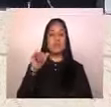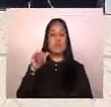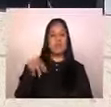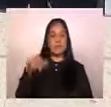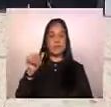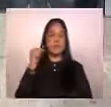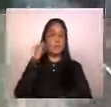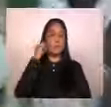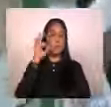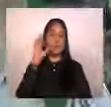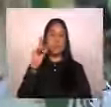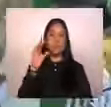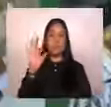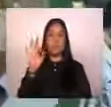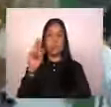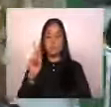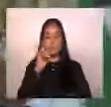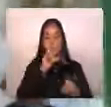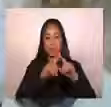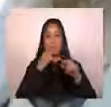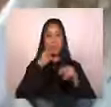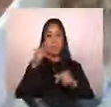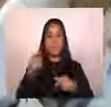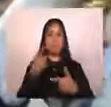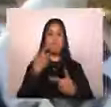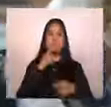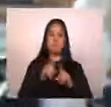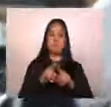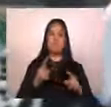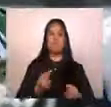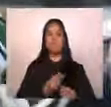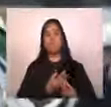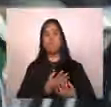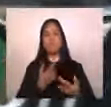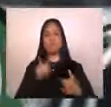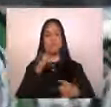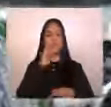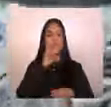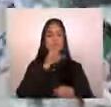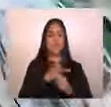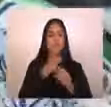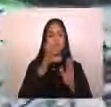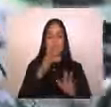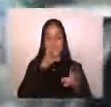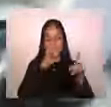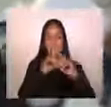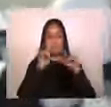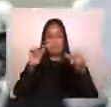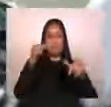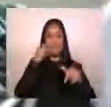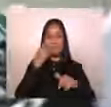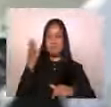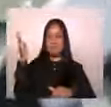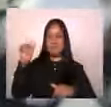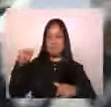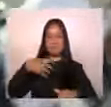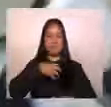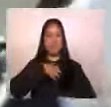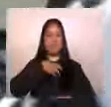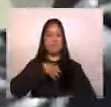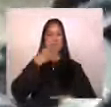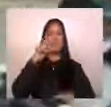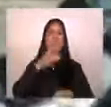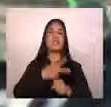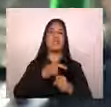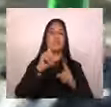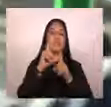de Chinchilla. El virtuosismo de la juventud guatemalteca también con estas estampas propias